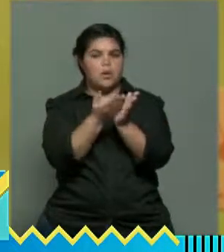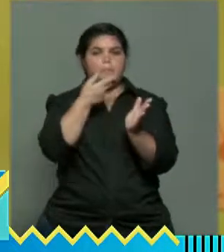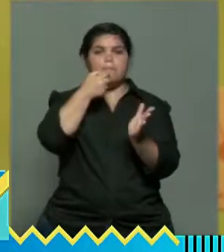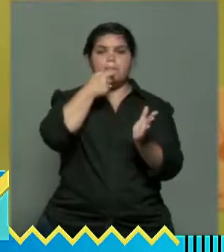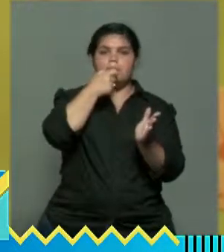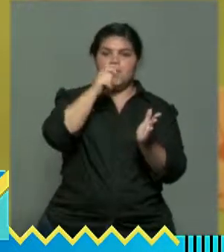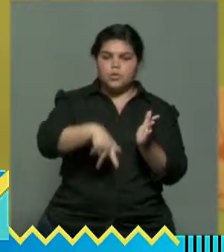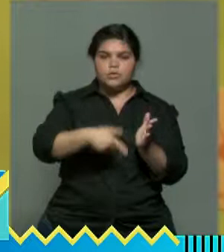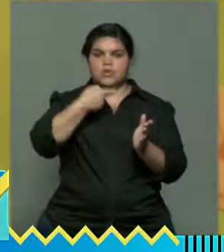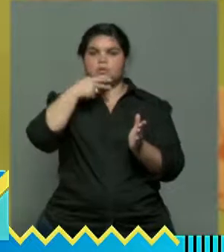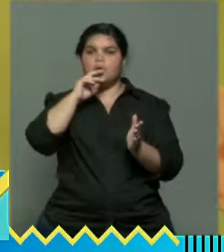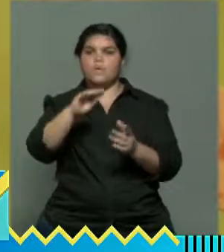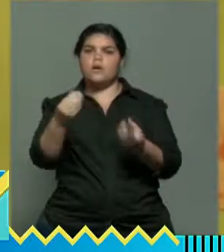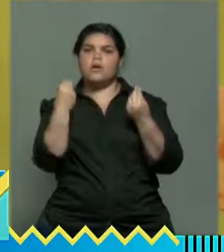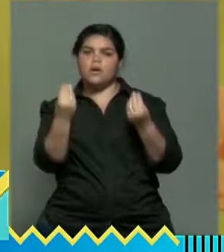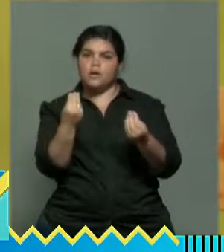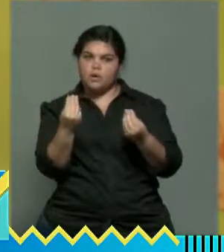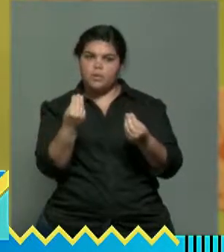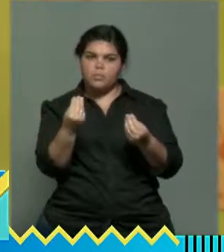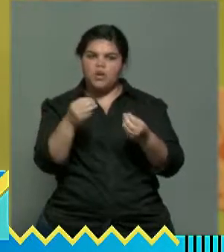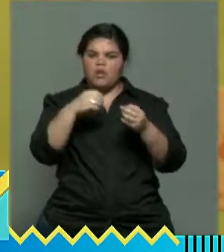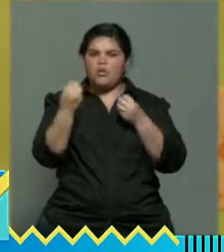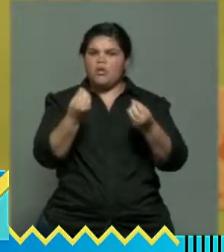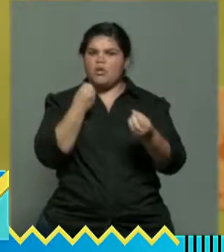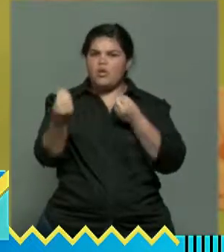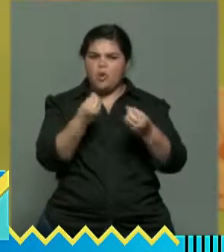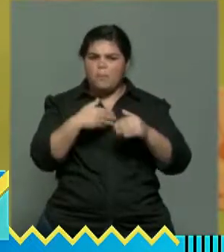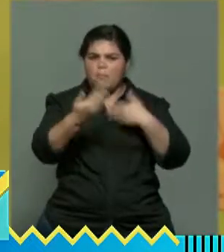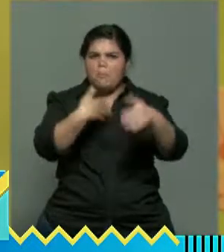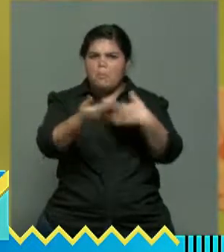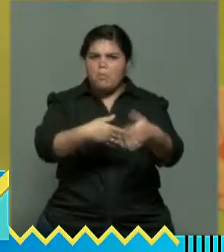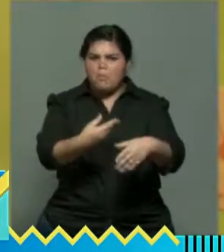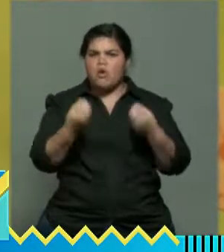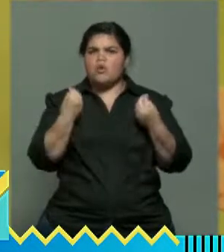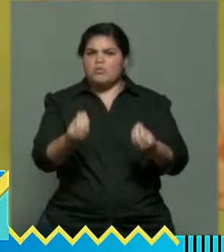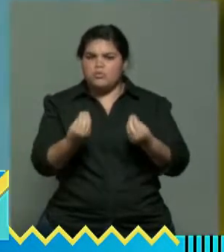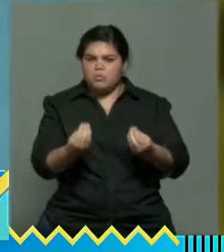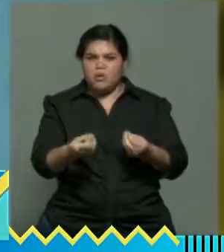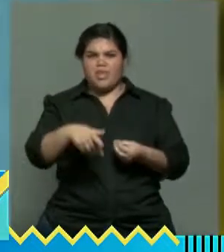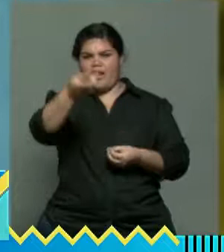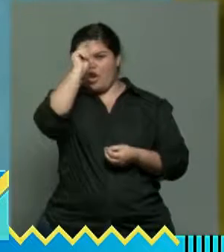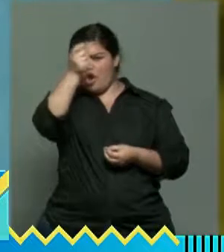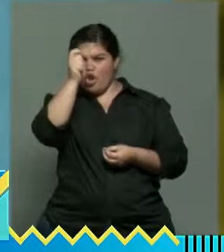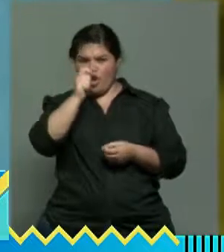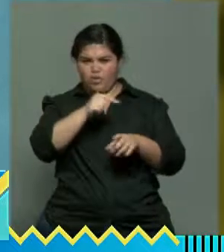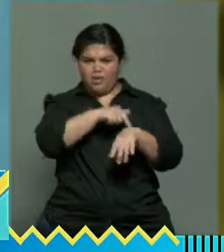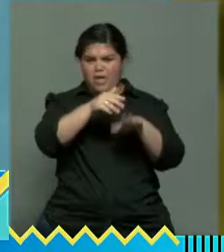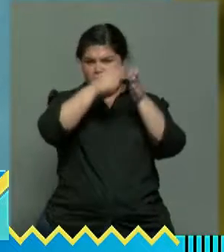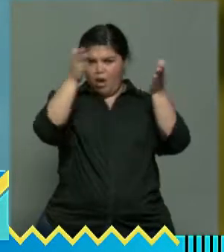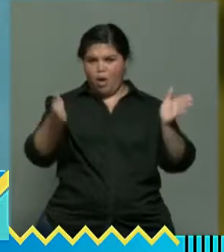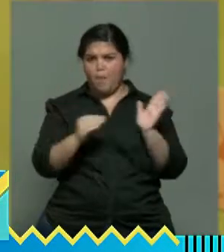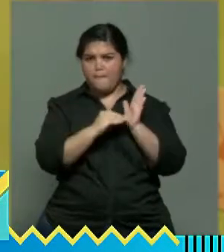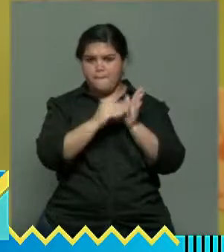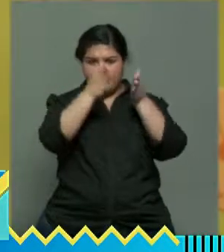digamos, cómo ha sido la historia, sobre qué se sentó, digamos, el desarrollo de Mendoza y San Juan desde la época colonial en realidad. Entonces me parece que a la hora de